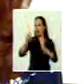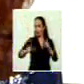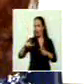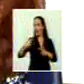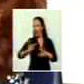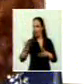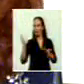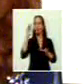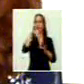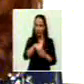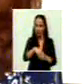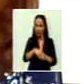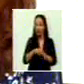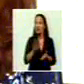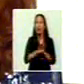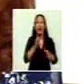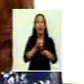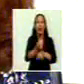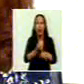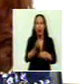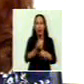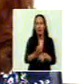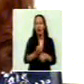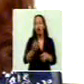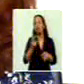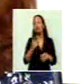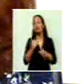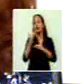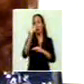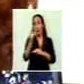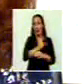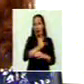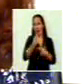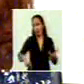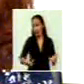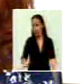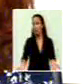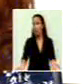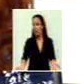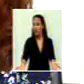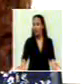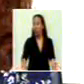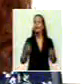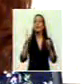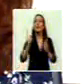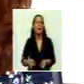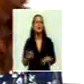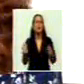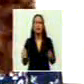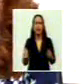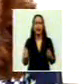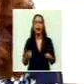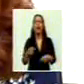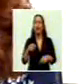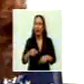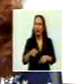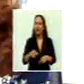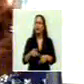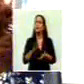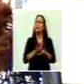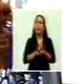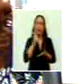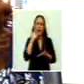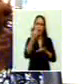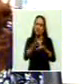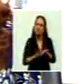educación superior. Pero no solamente allí, sino también en la evolución de los datos duros de lo que ha